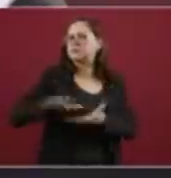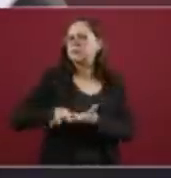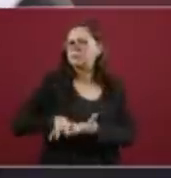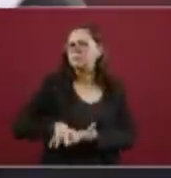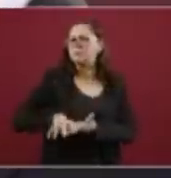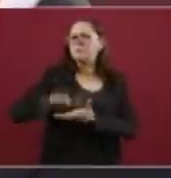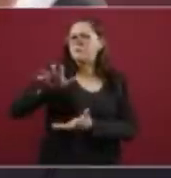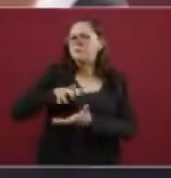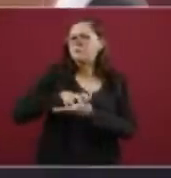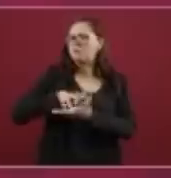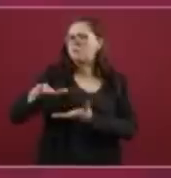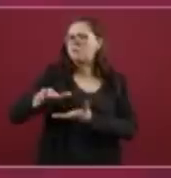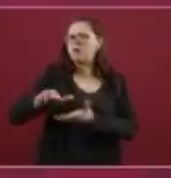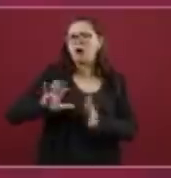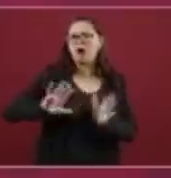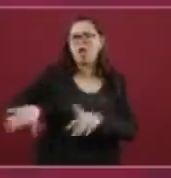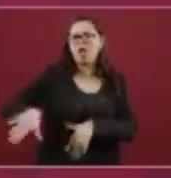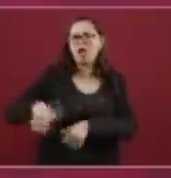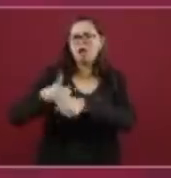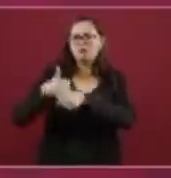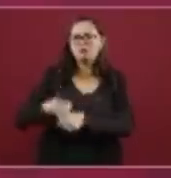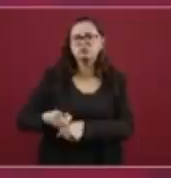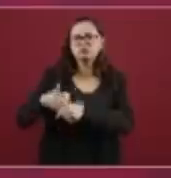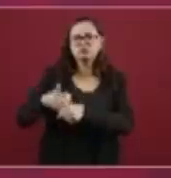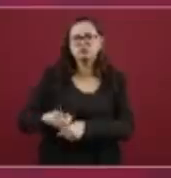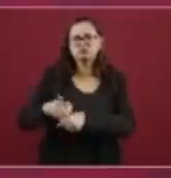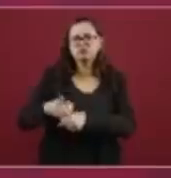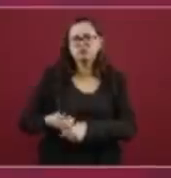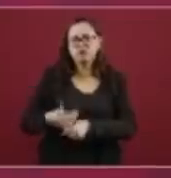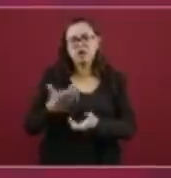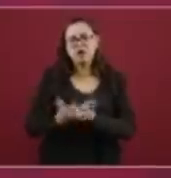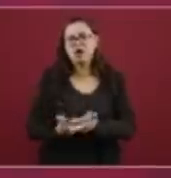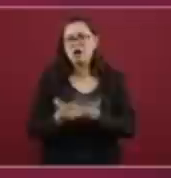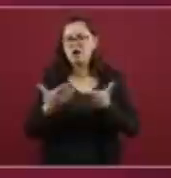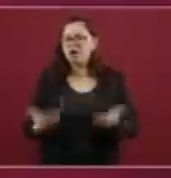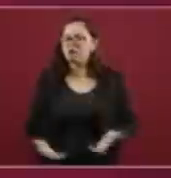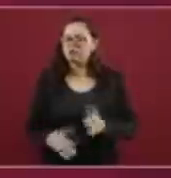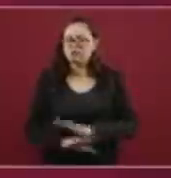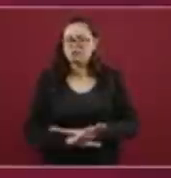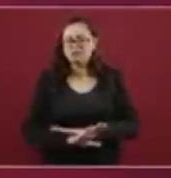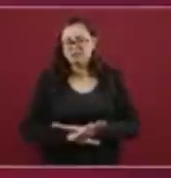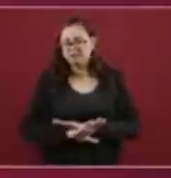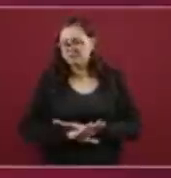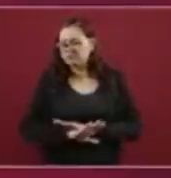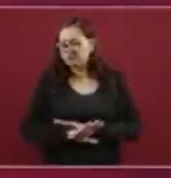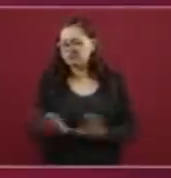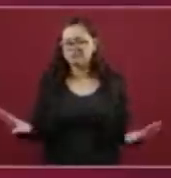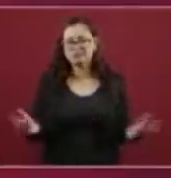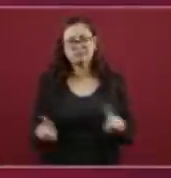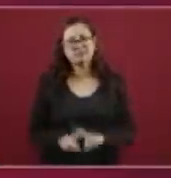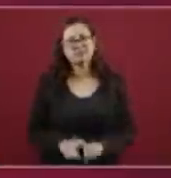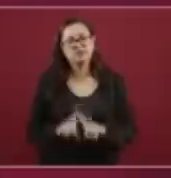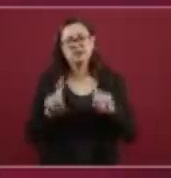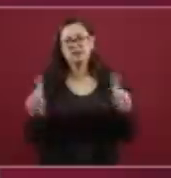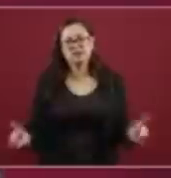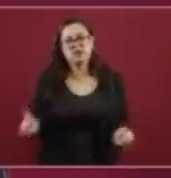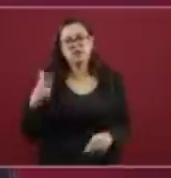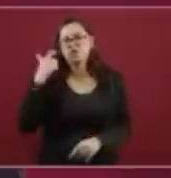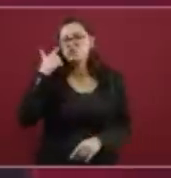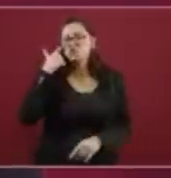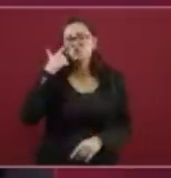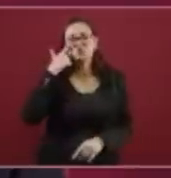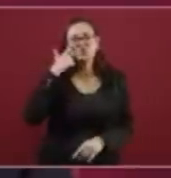Entonces, lo que ya no queremos es eso. No queremos un gobierno convertido